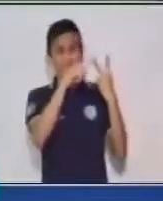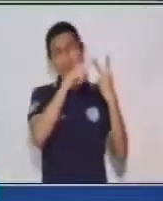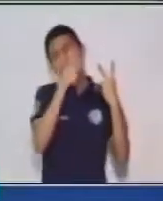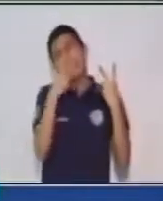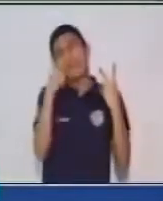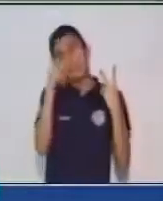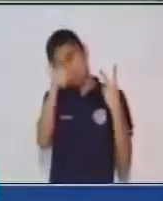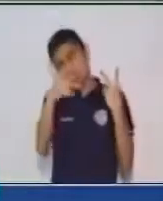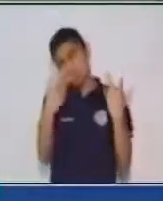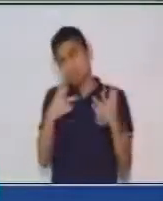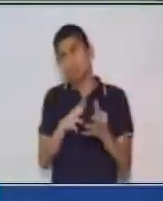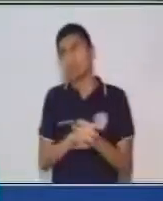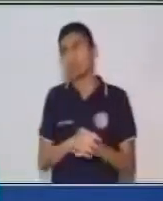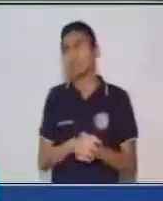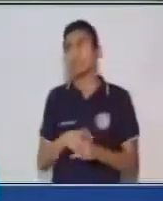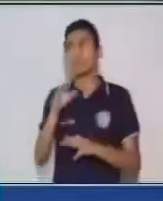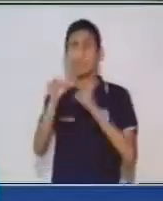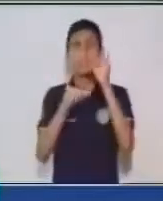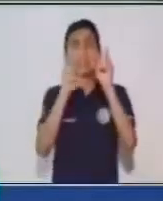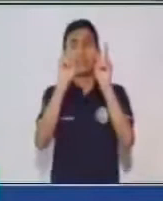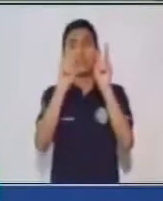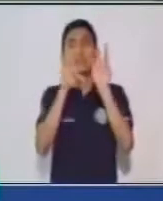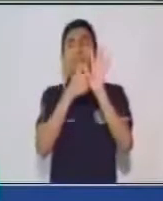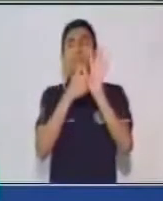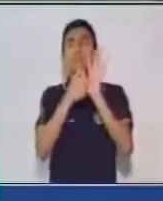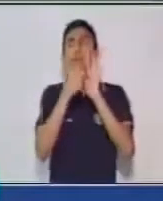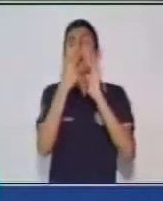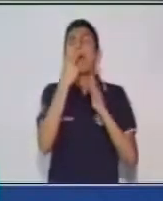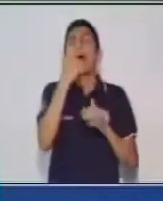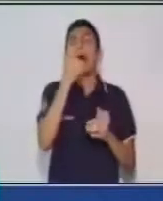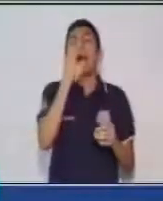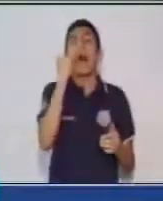Tendríamos o tendremos entonces, había,